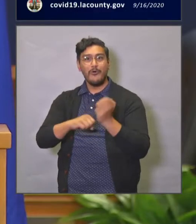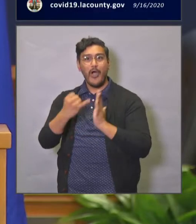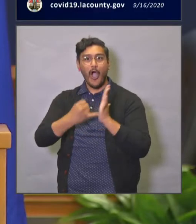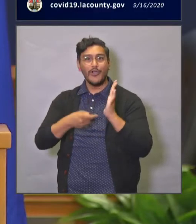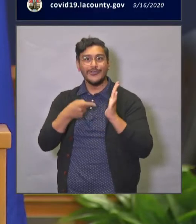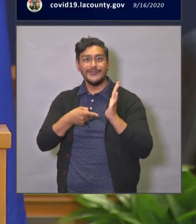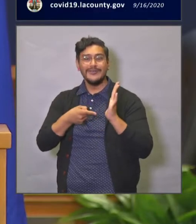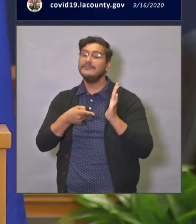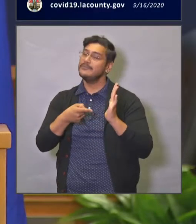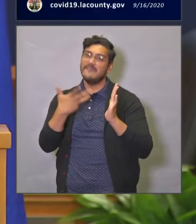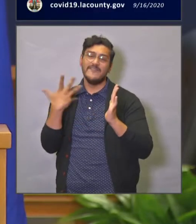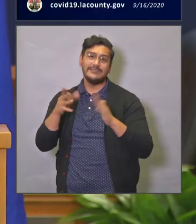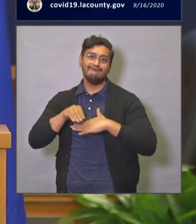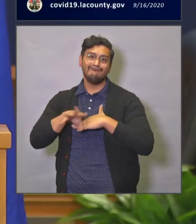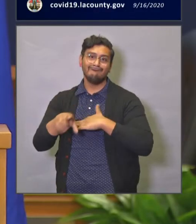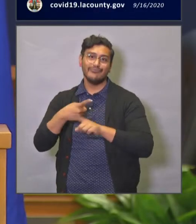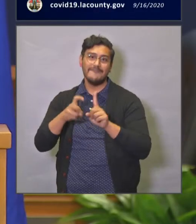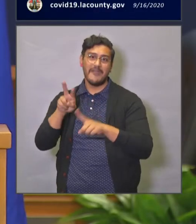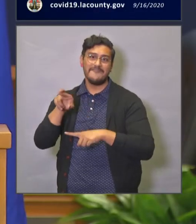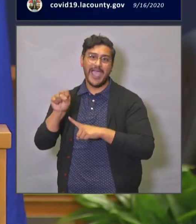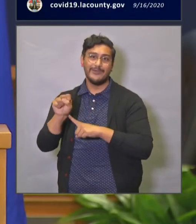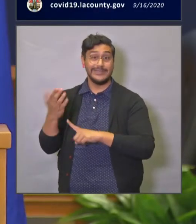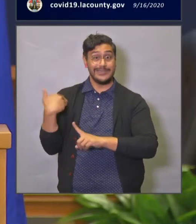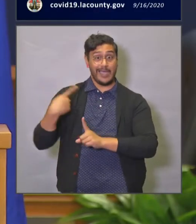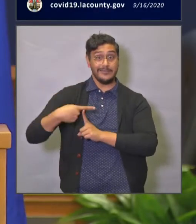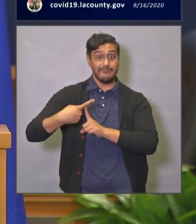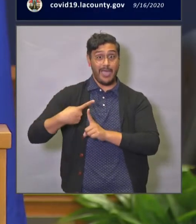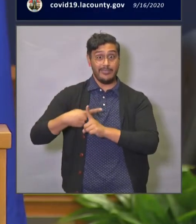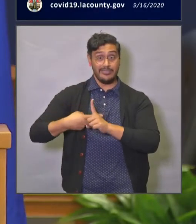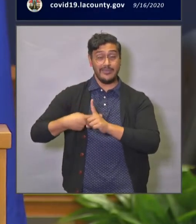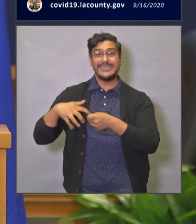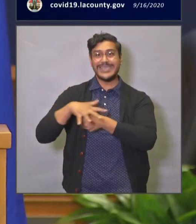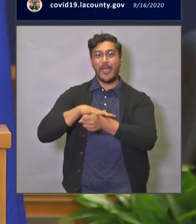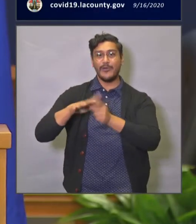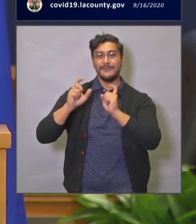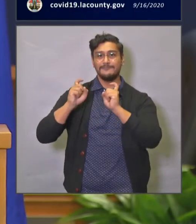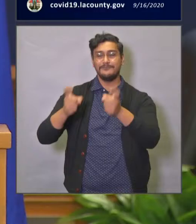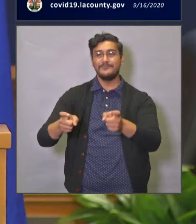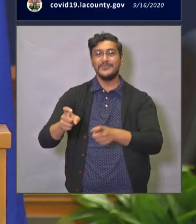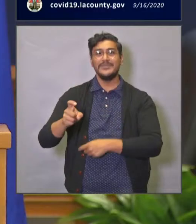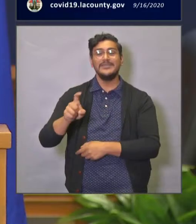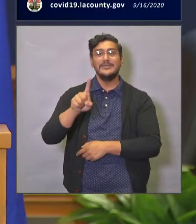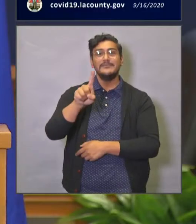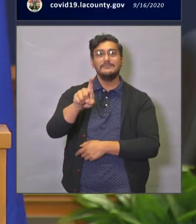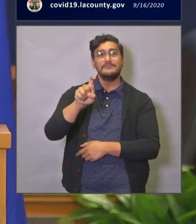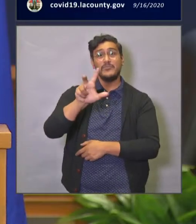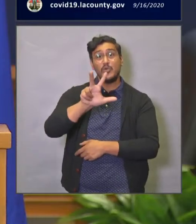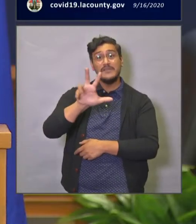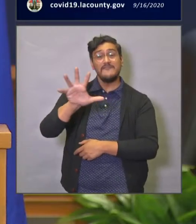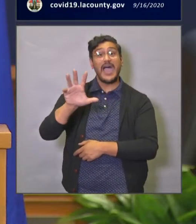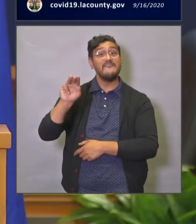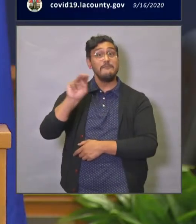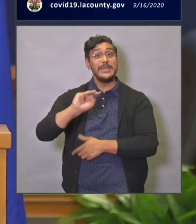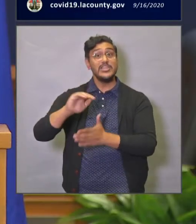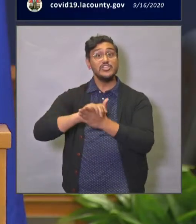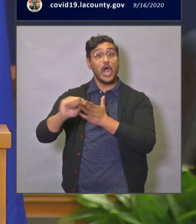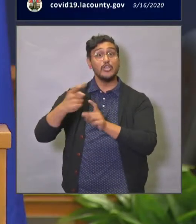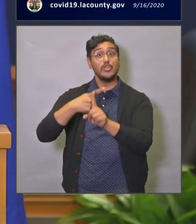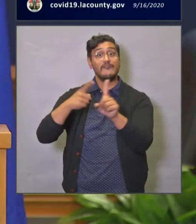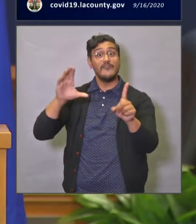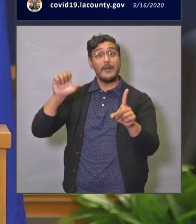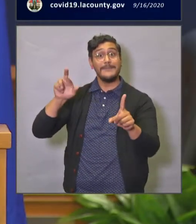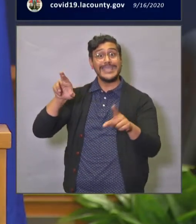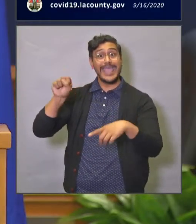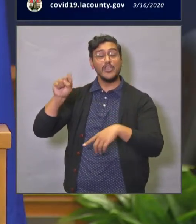por el virus. El mes pasado, el condado asignó $135 millones de CARES Act